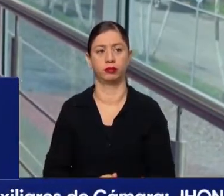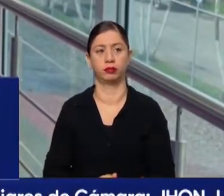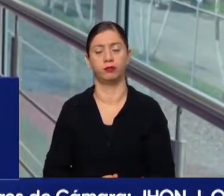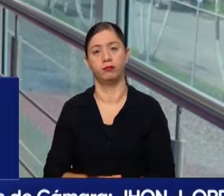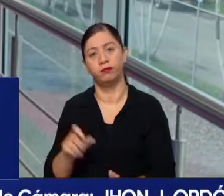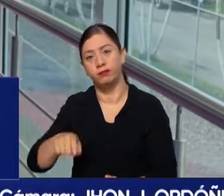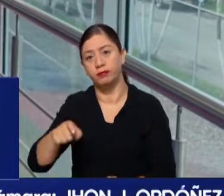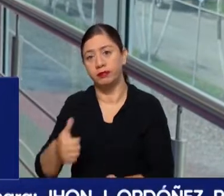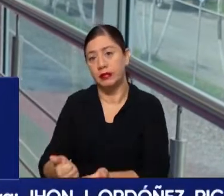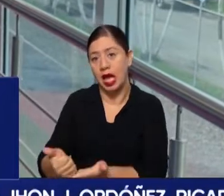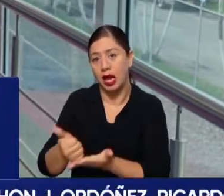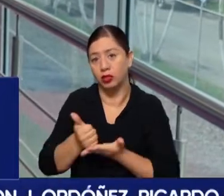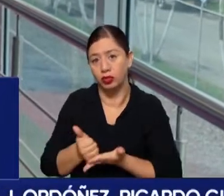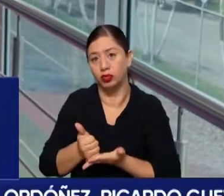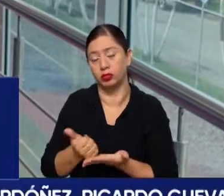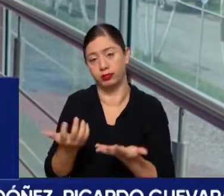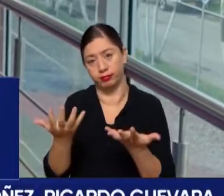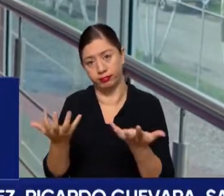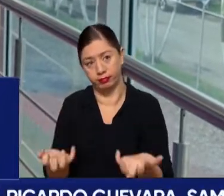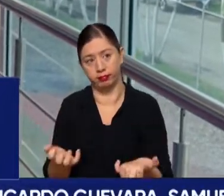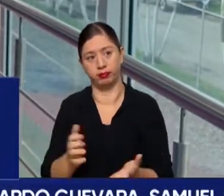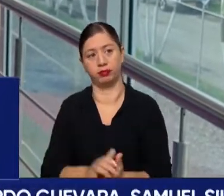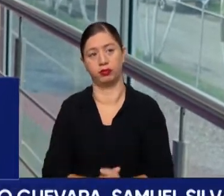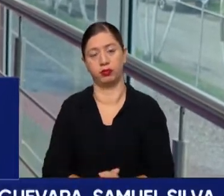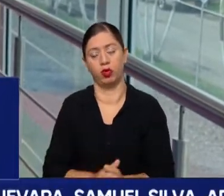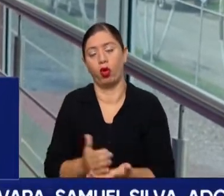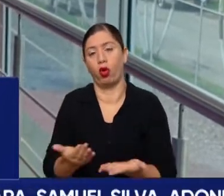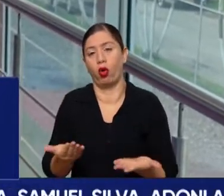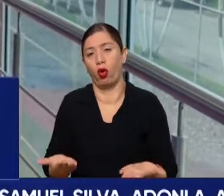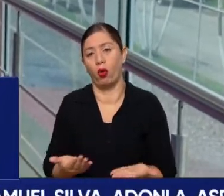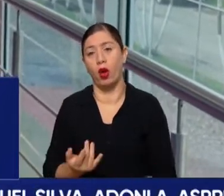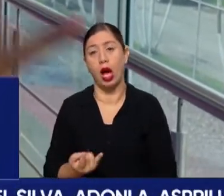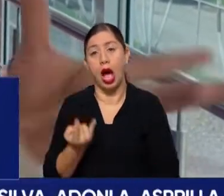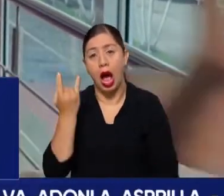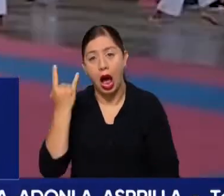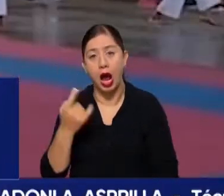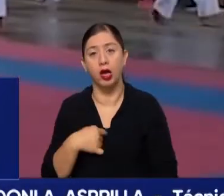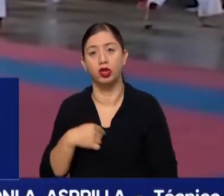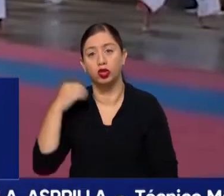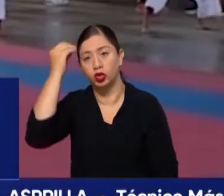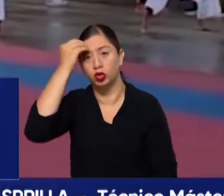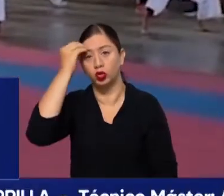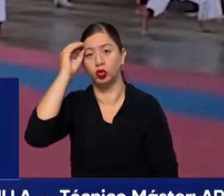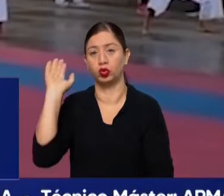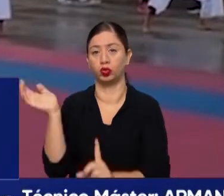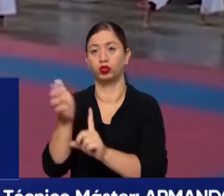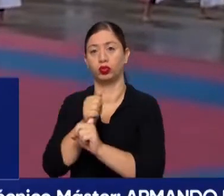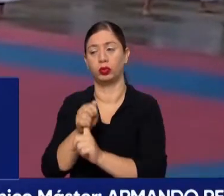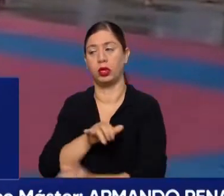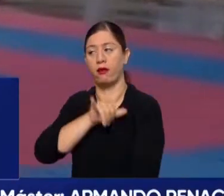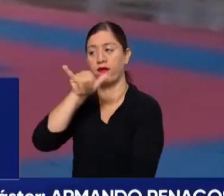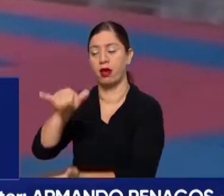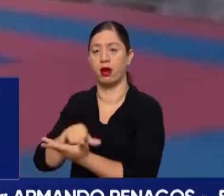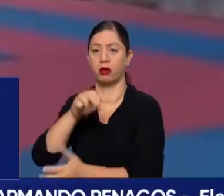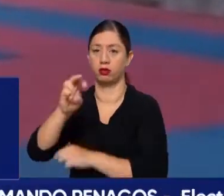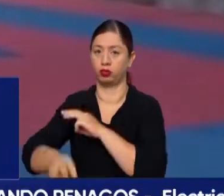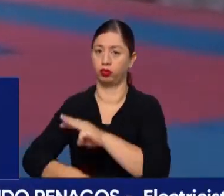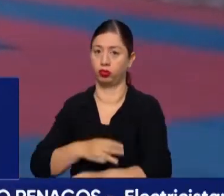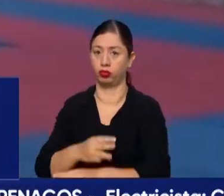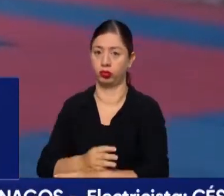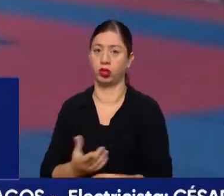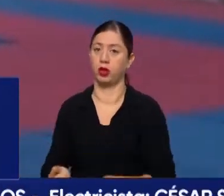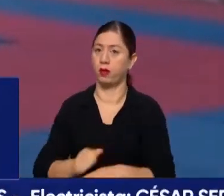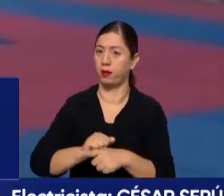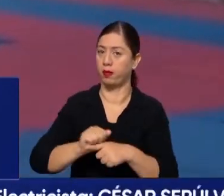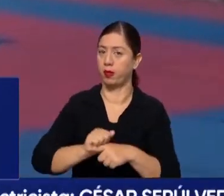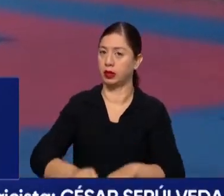ayuda a la gente que quiera, para ver si puedo lograr ese sueño e ir a ese mundial. Como preparación,